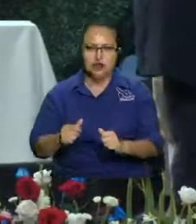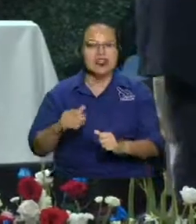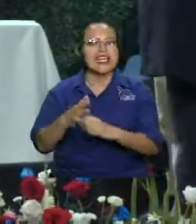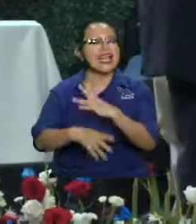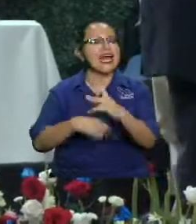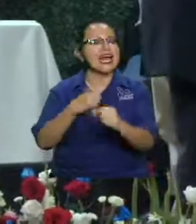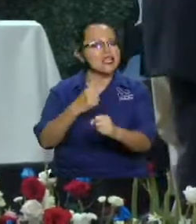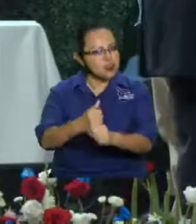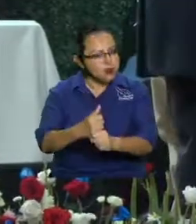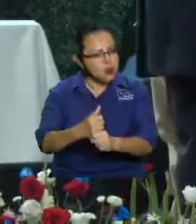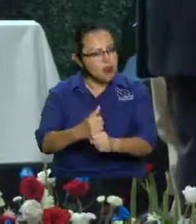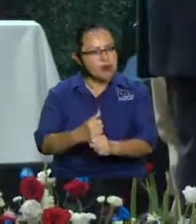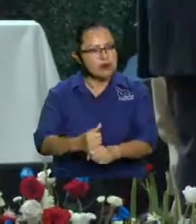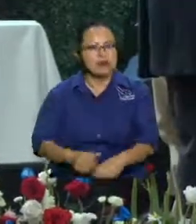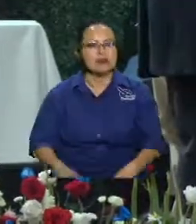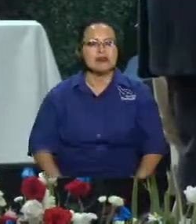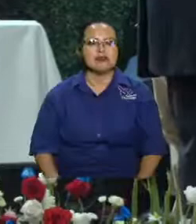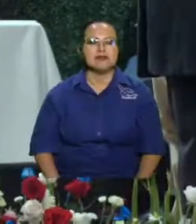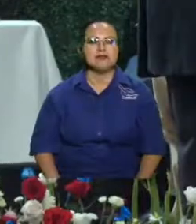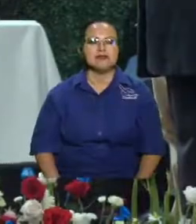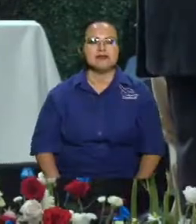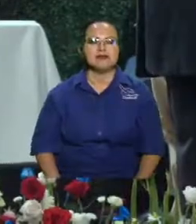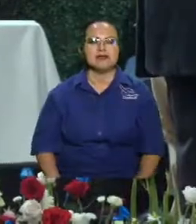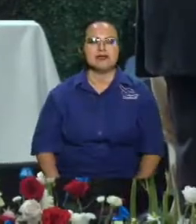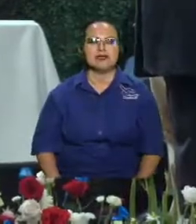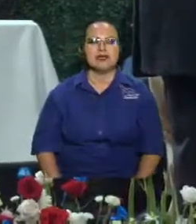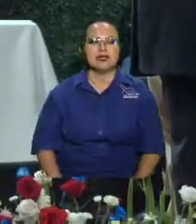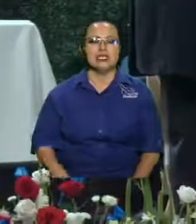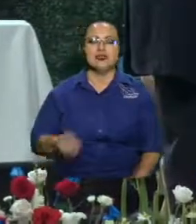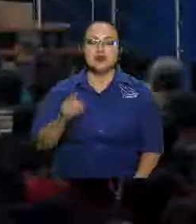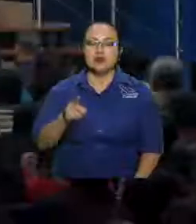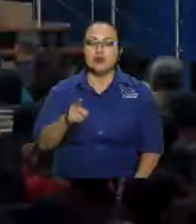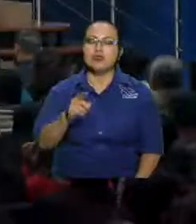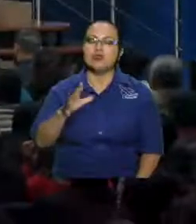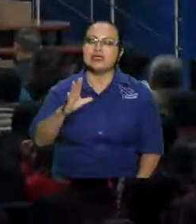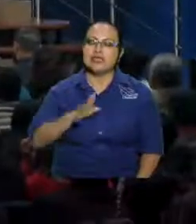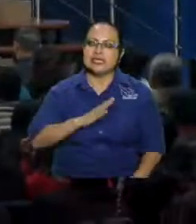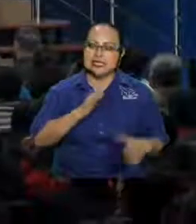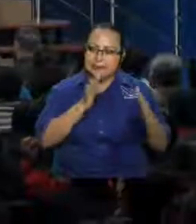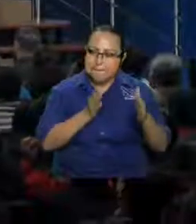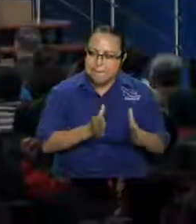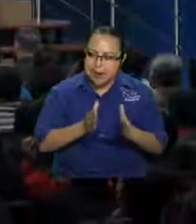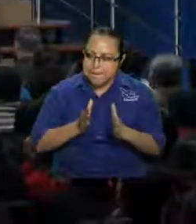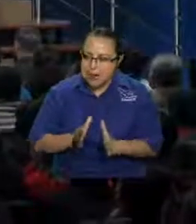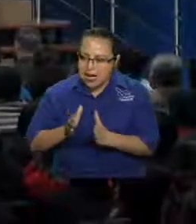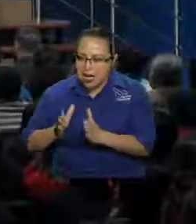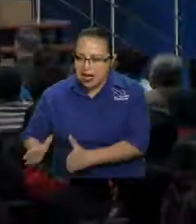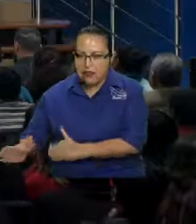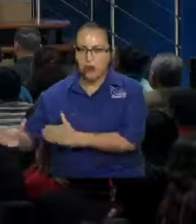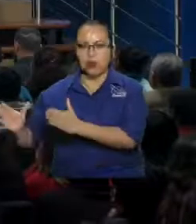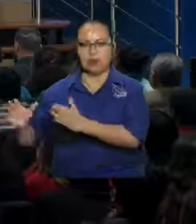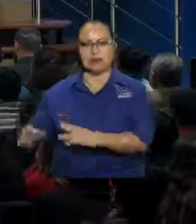tendrían problemas ahorita. ¿Cuánto decís que es mi hijo? 11,000 pesos, aquí está.